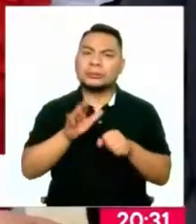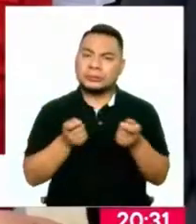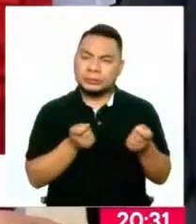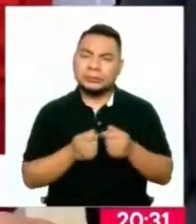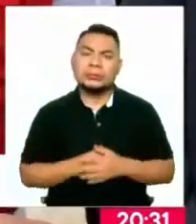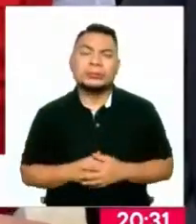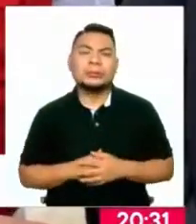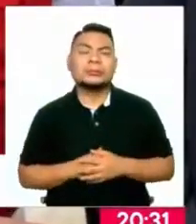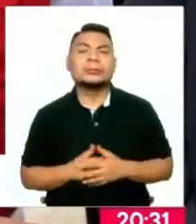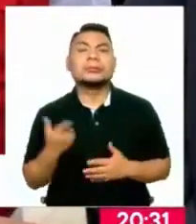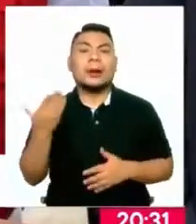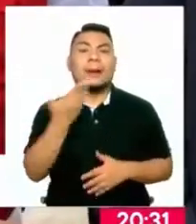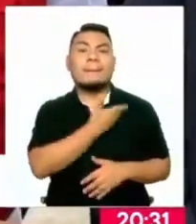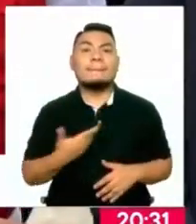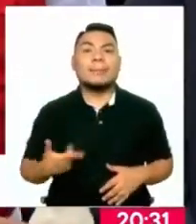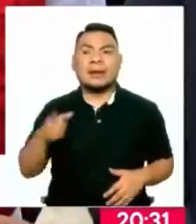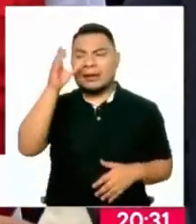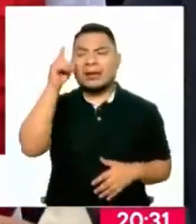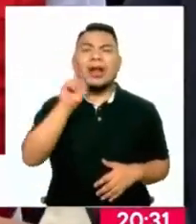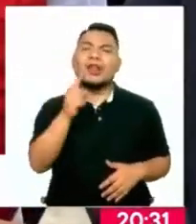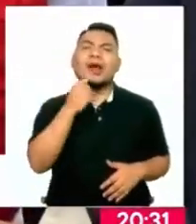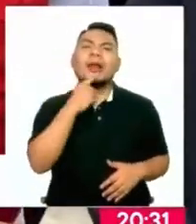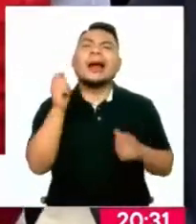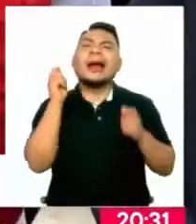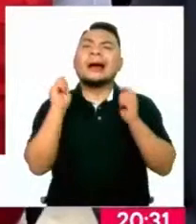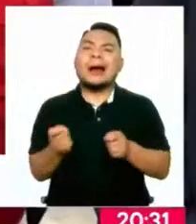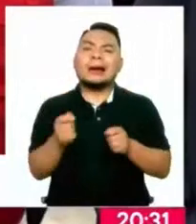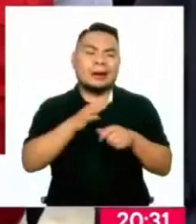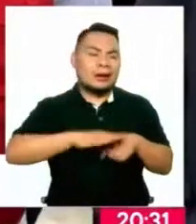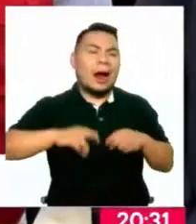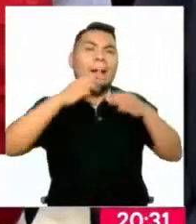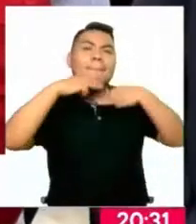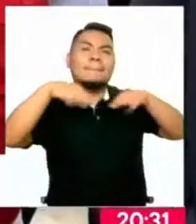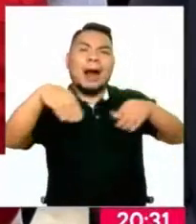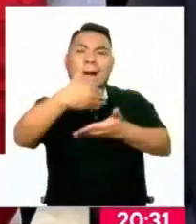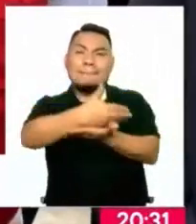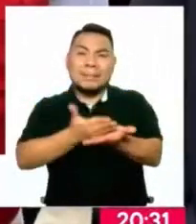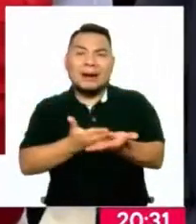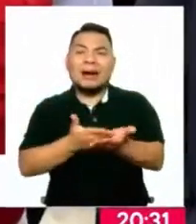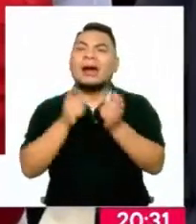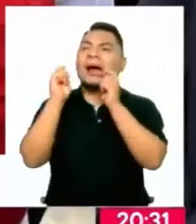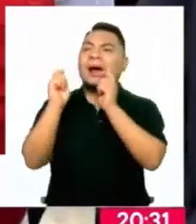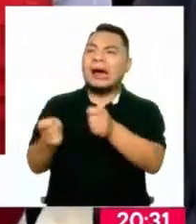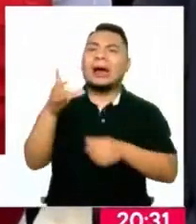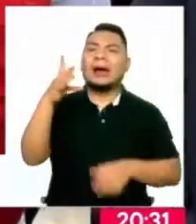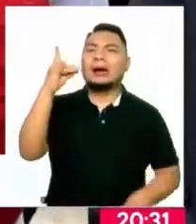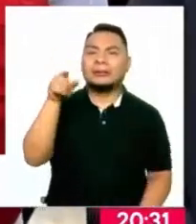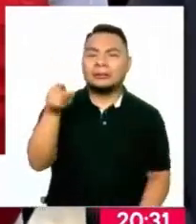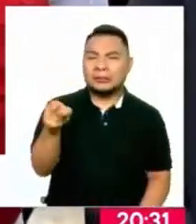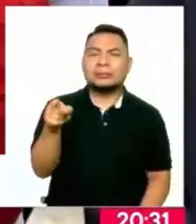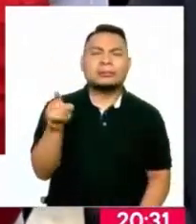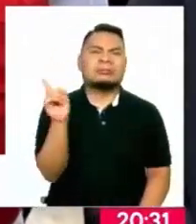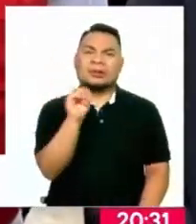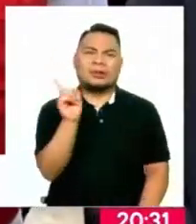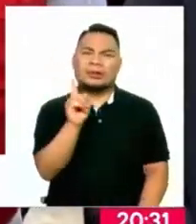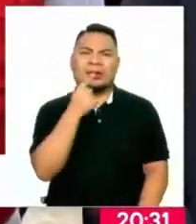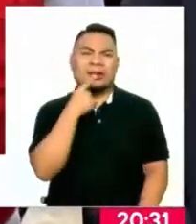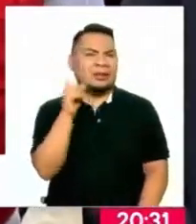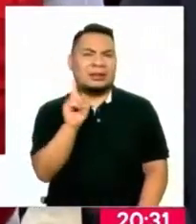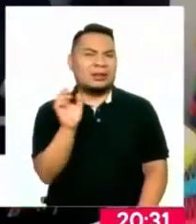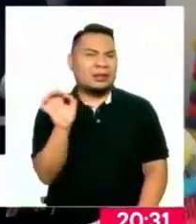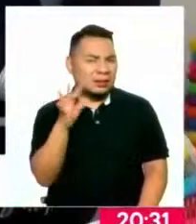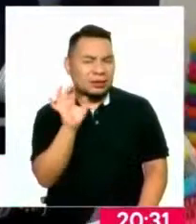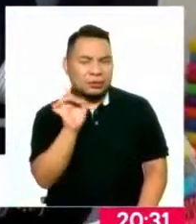El presidente no ha indicado que va a ceder territorio peruano a nuestra hermana República